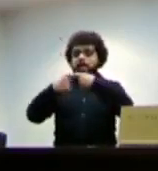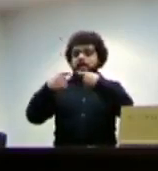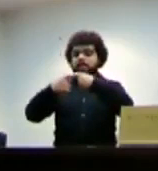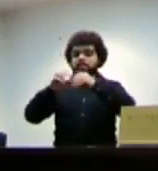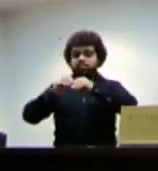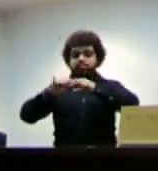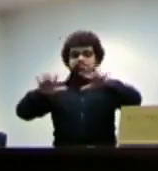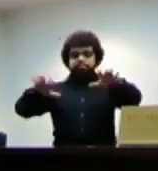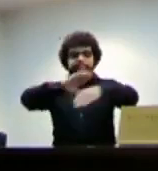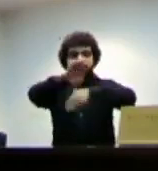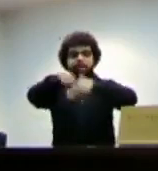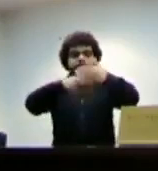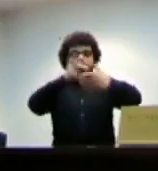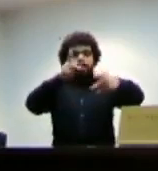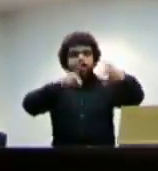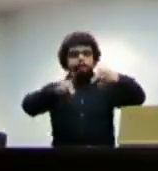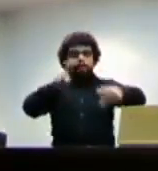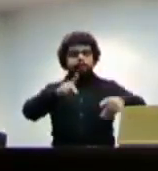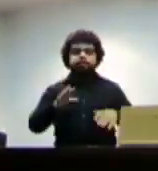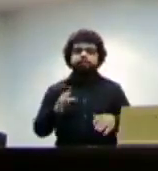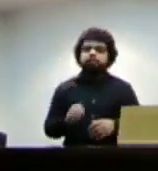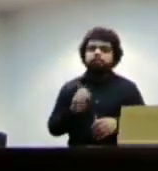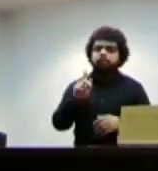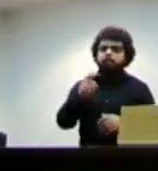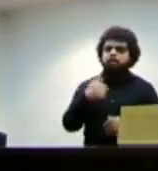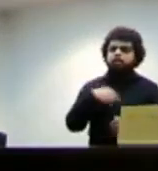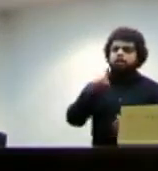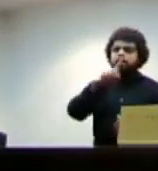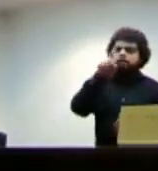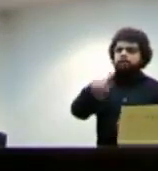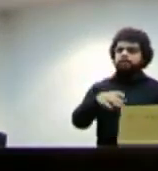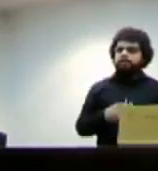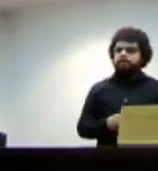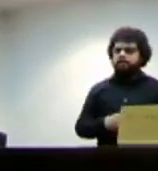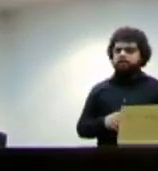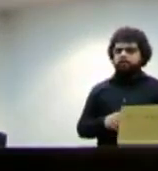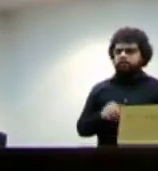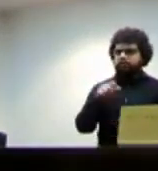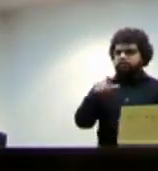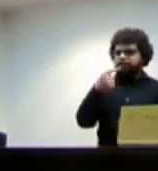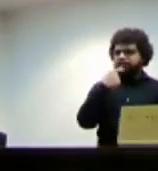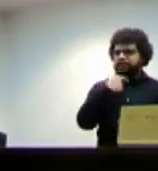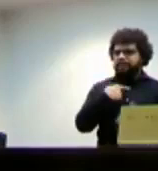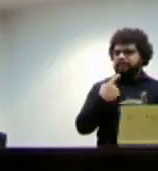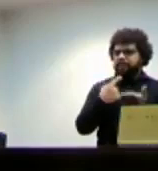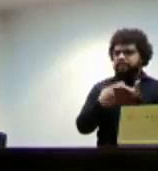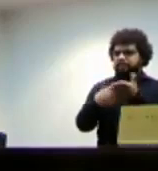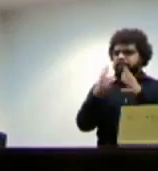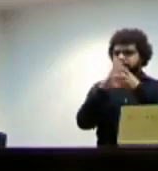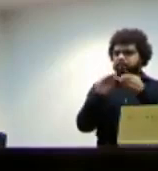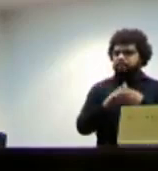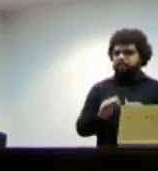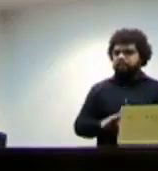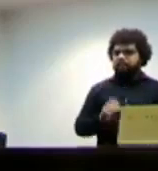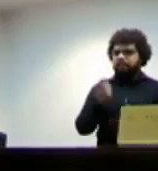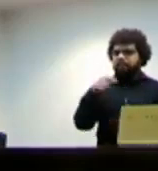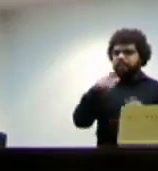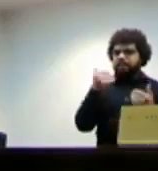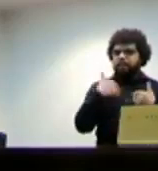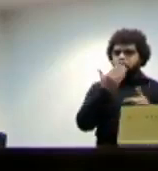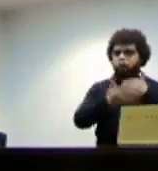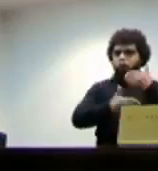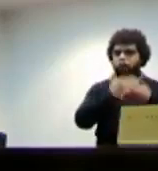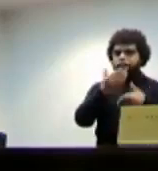Sí, yo le voy a preguntar, o sea, usted nos habla que hay un plan de mantenimiento rutinario y ustedes saben cuándo